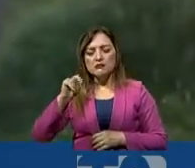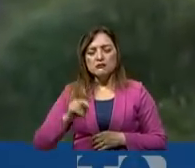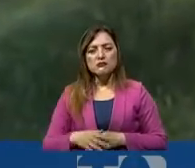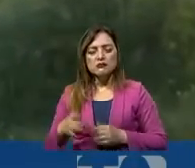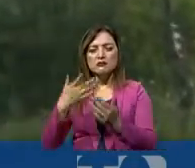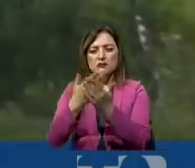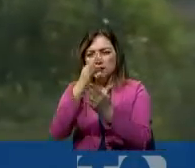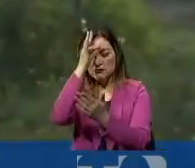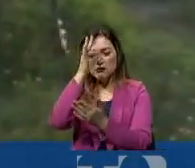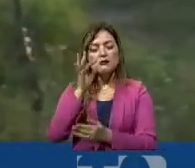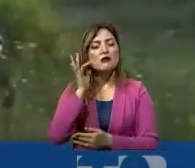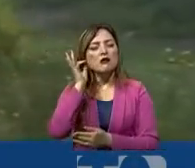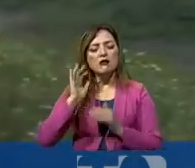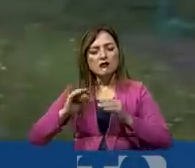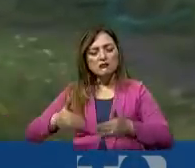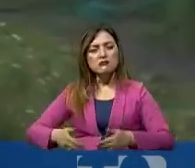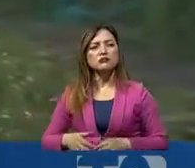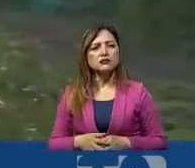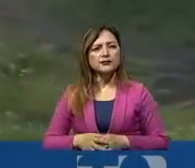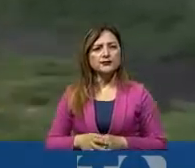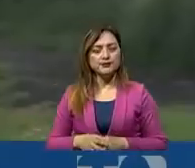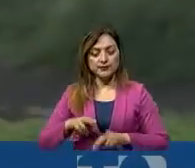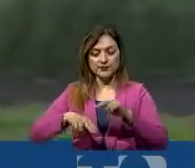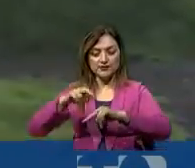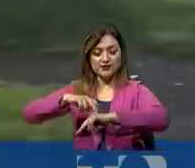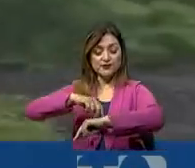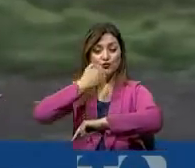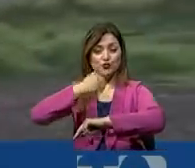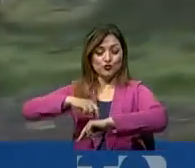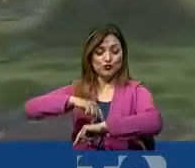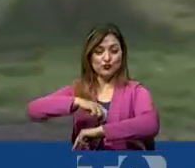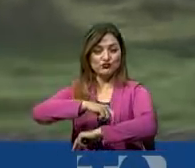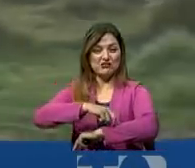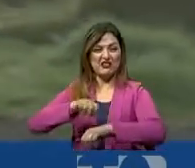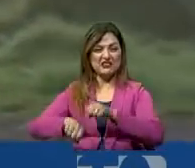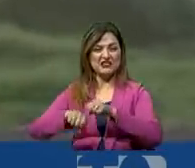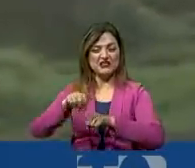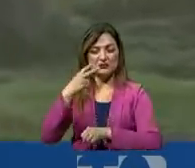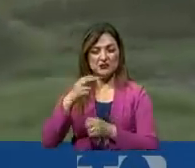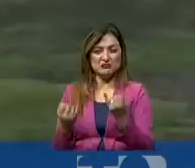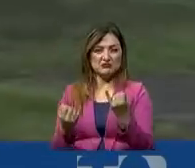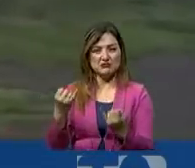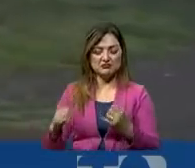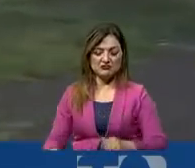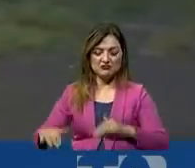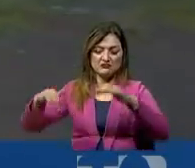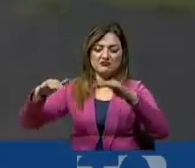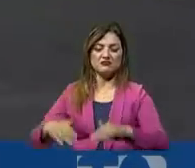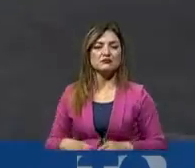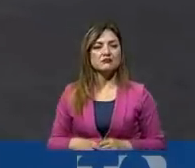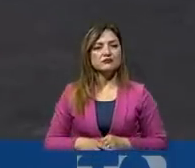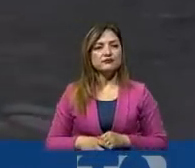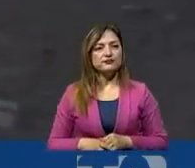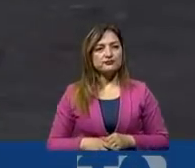las problemáticas es las aceras totalmente descuidadas. Vean ustedes en qué condiciones se encuentran. Muchas de ellas crecidas, el césped, y la